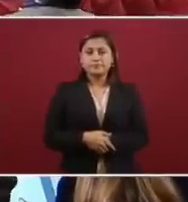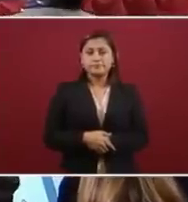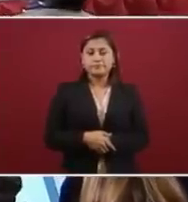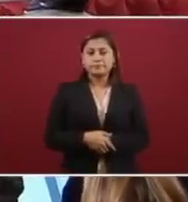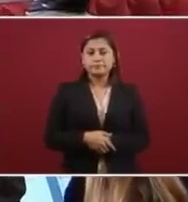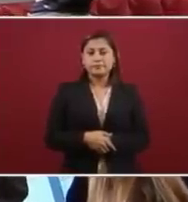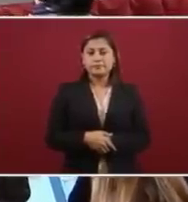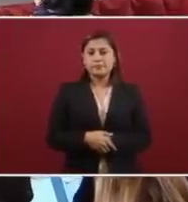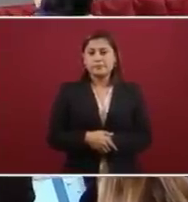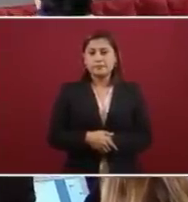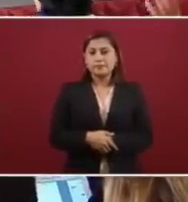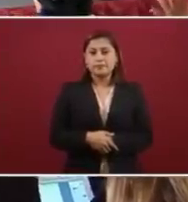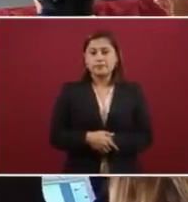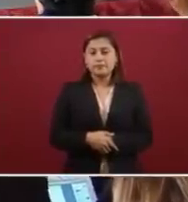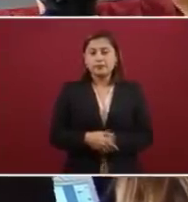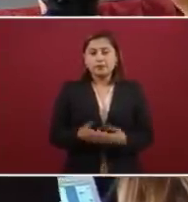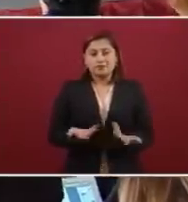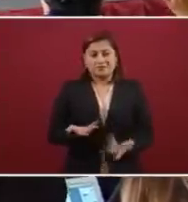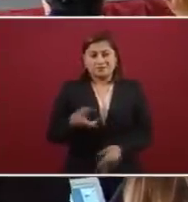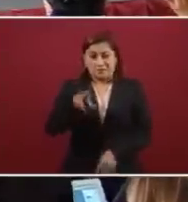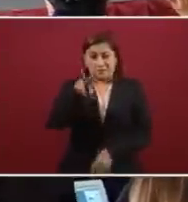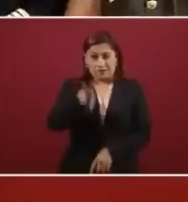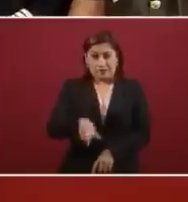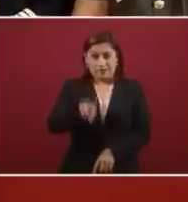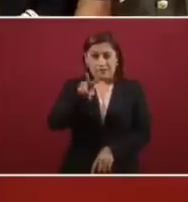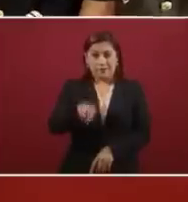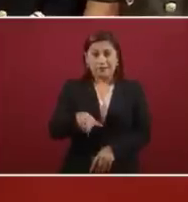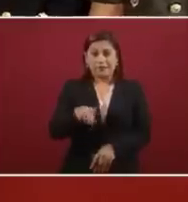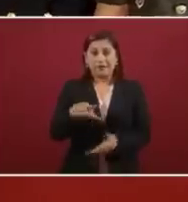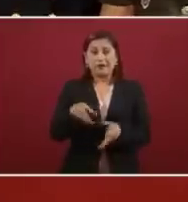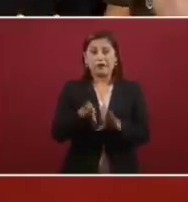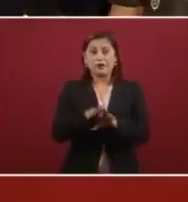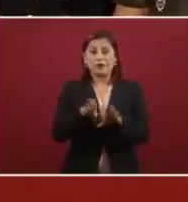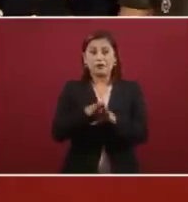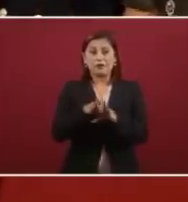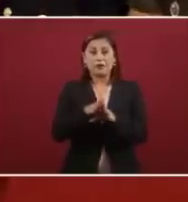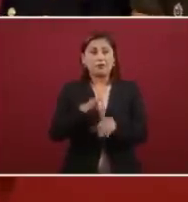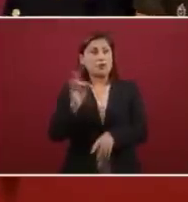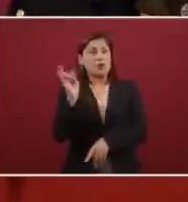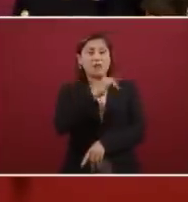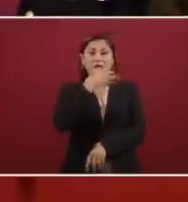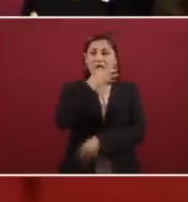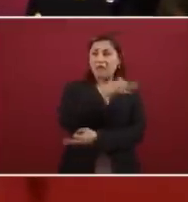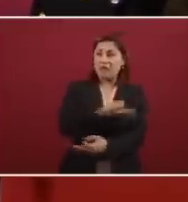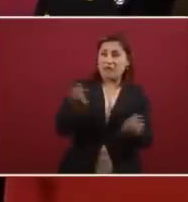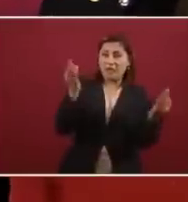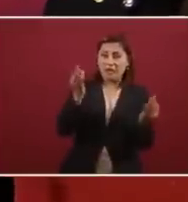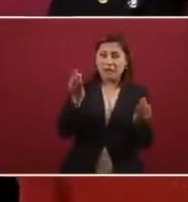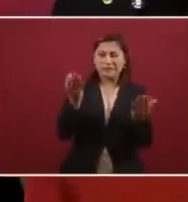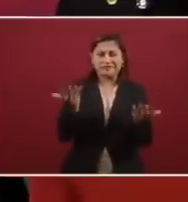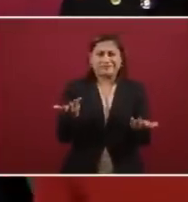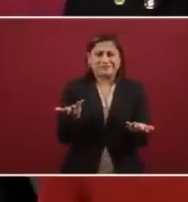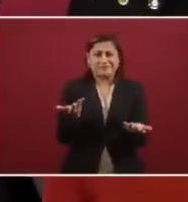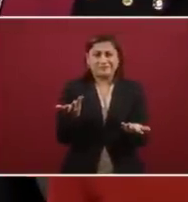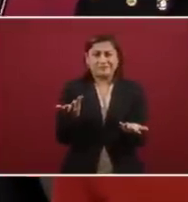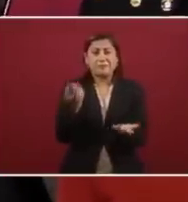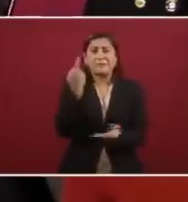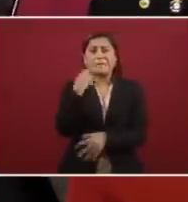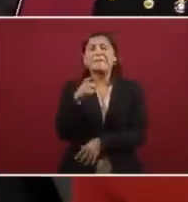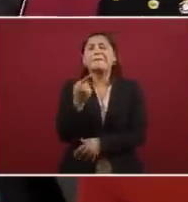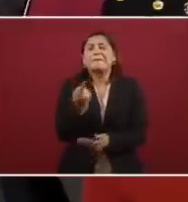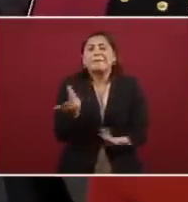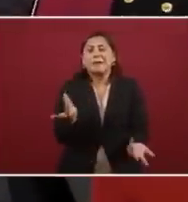no se logra nada con estar mandando mensajes si en algún tiempo